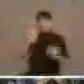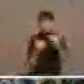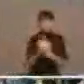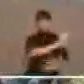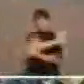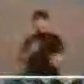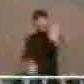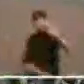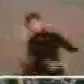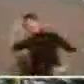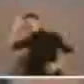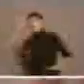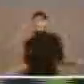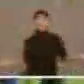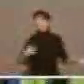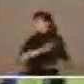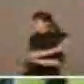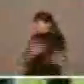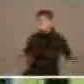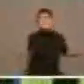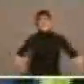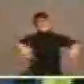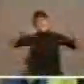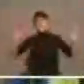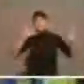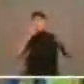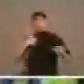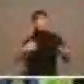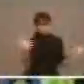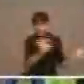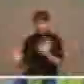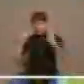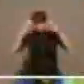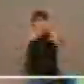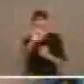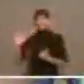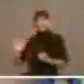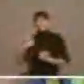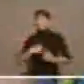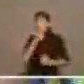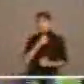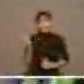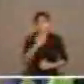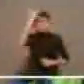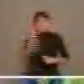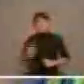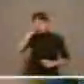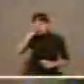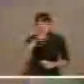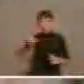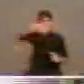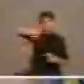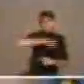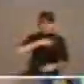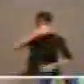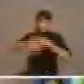futuro y se marche a Alemania. Basta, porque estoy preparada y no aguanto mis nietos que han causado